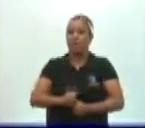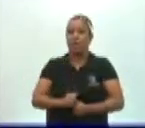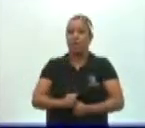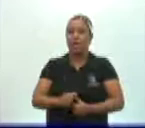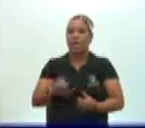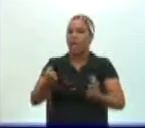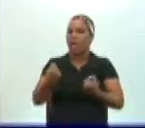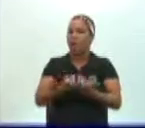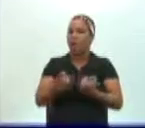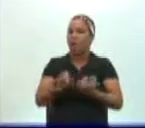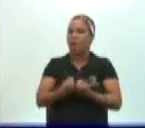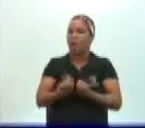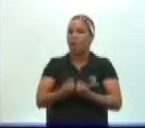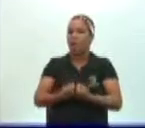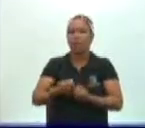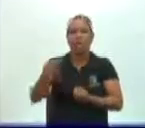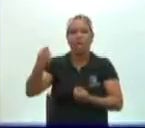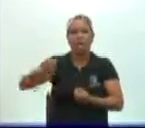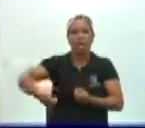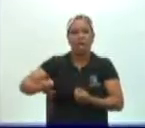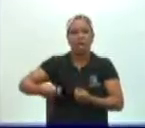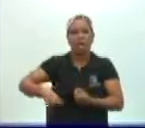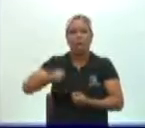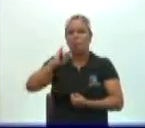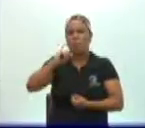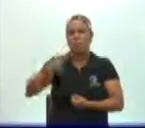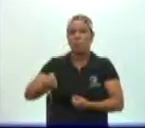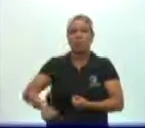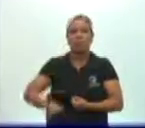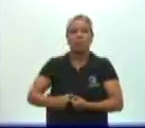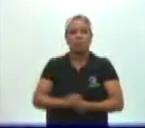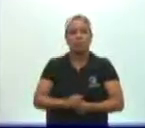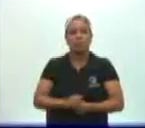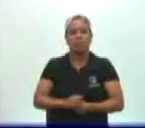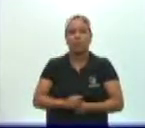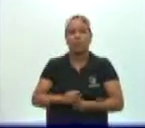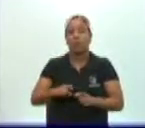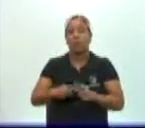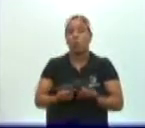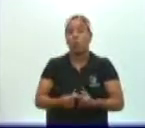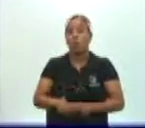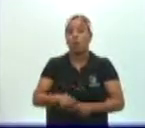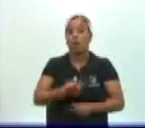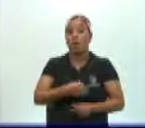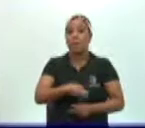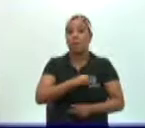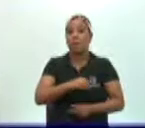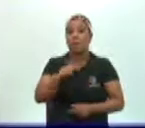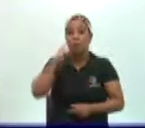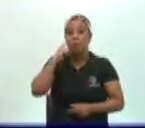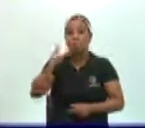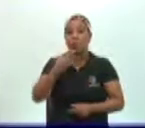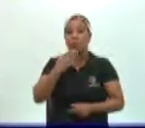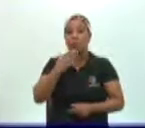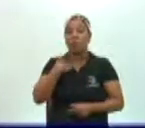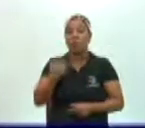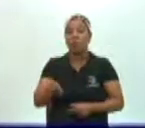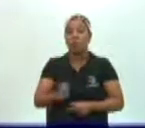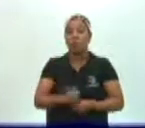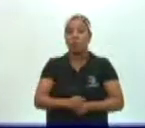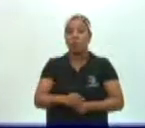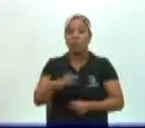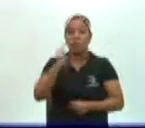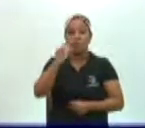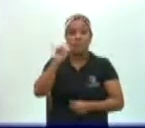económica de los jesuitas. Se le llamaban revuelta de comuneros porque el pueblo se le conocía como el común. En 1761